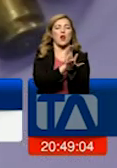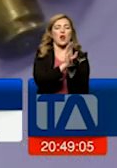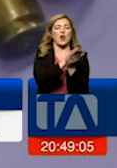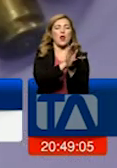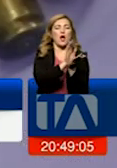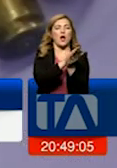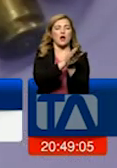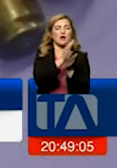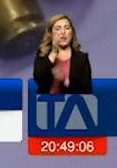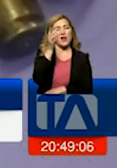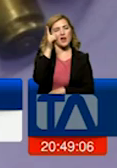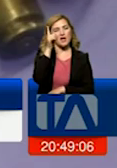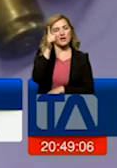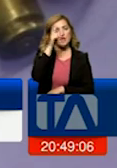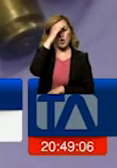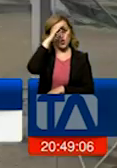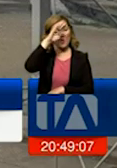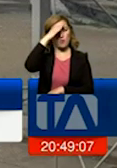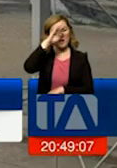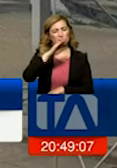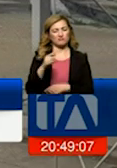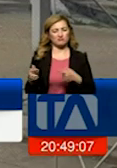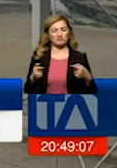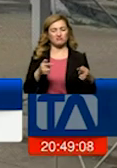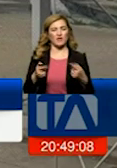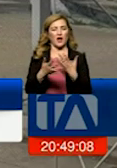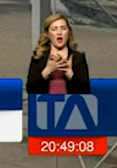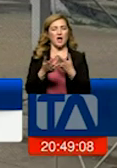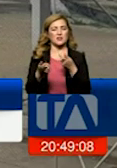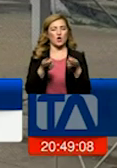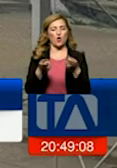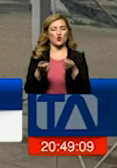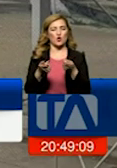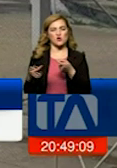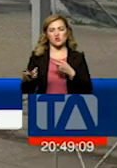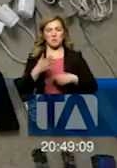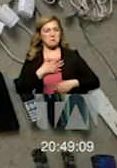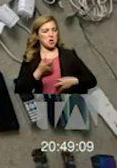por alias El Cubano, quienes se disputan el control de los centros